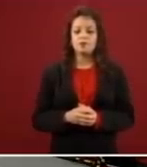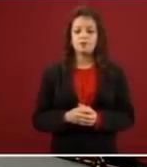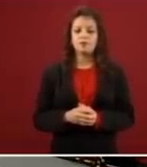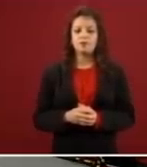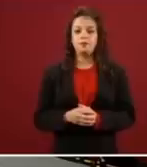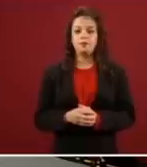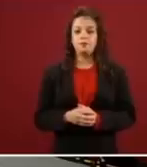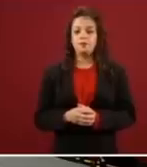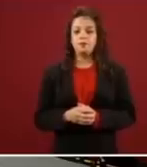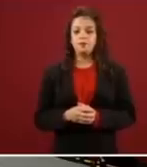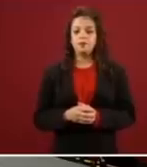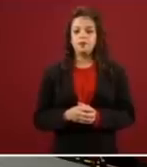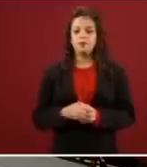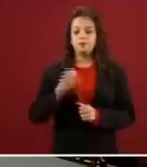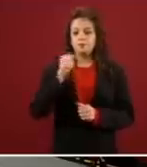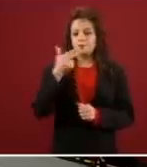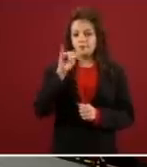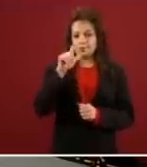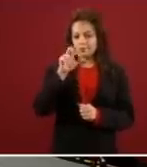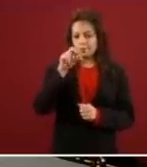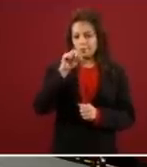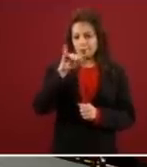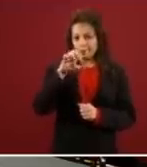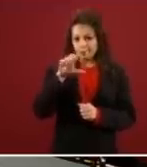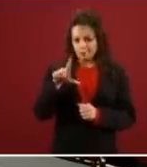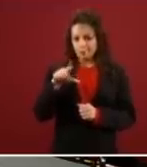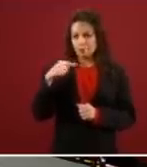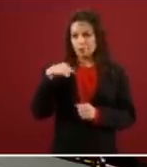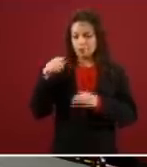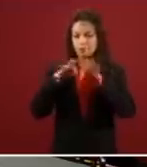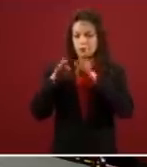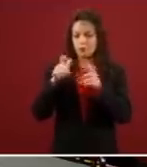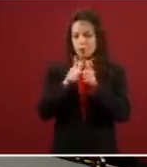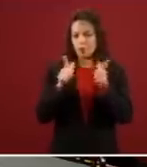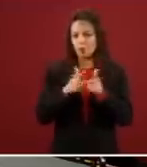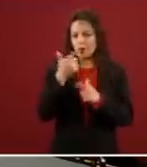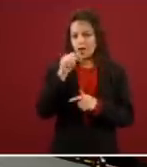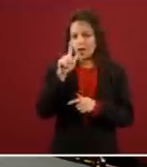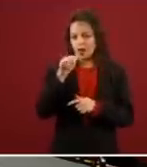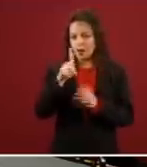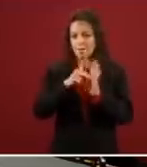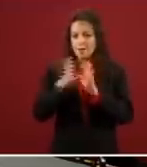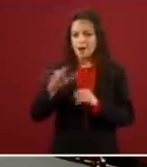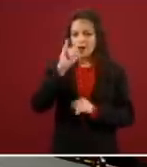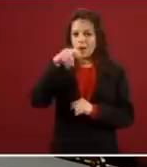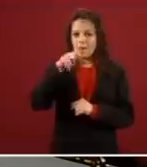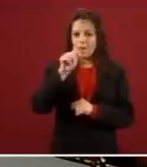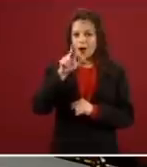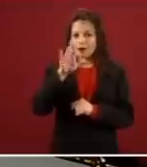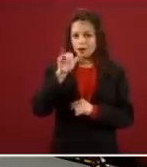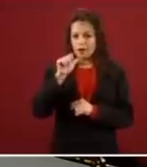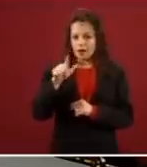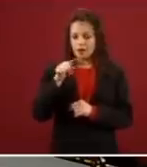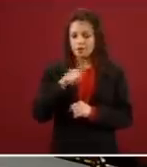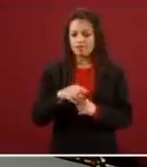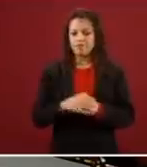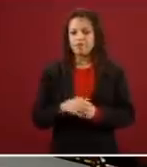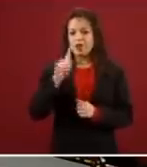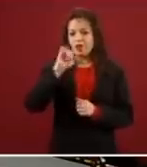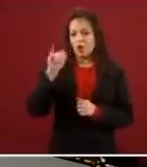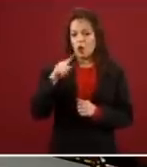Bueno, Shaila Rosagel, corresponsal de Grupo Gili, periódico El Imparcial, La Crónica de Mexicali y Frontera de